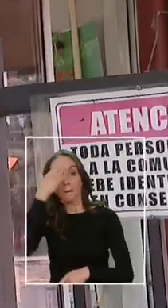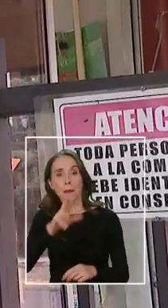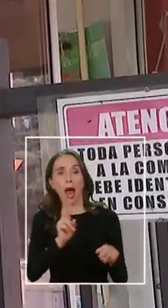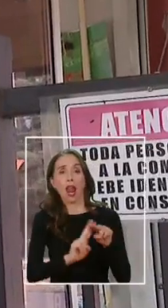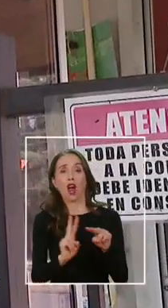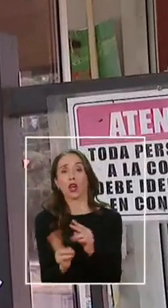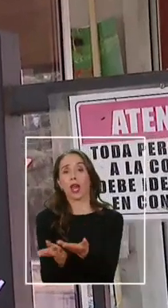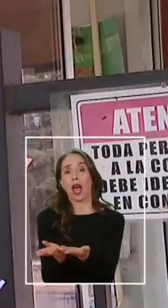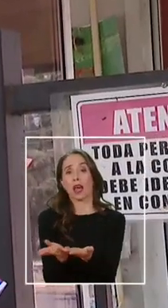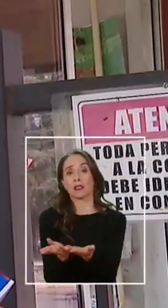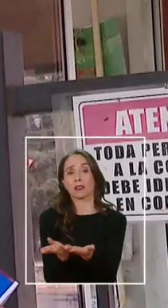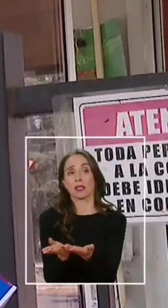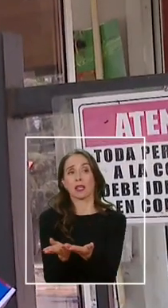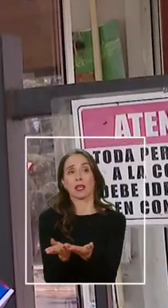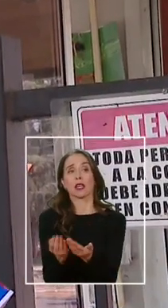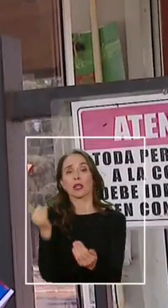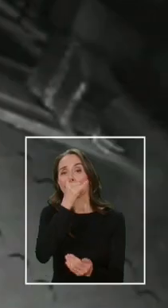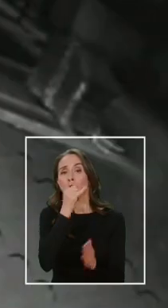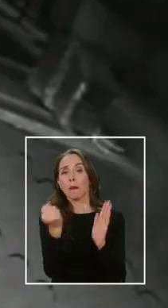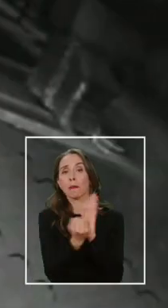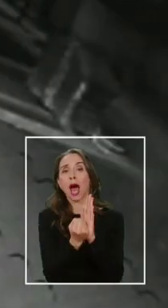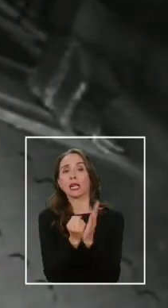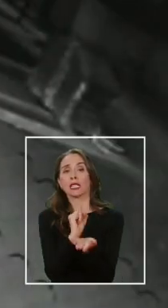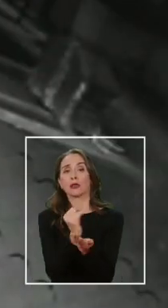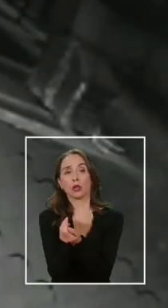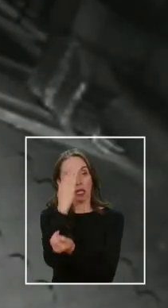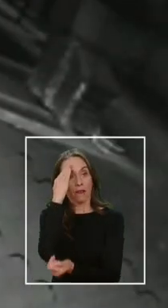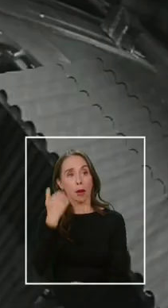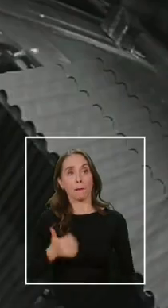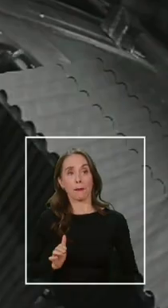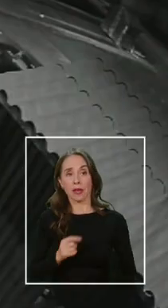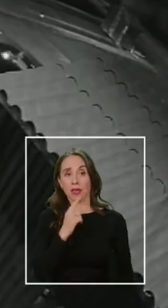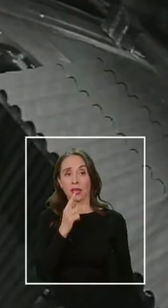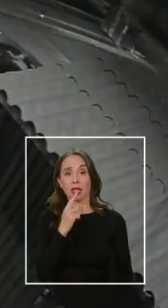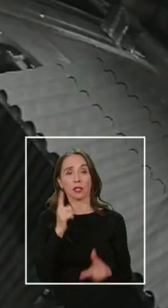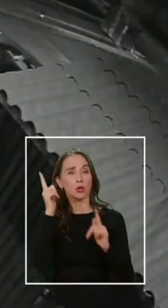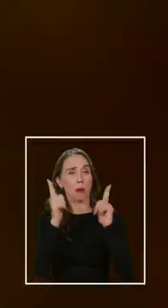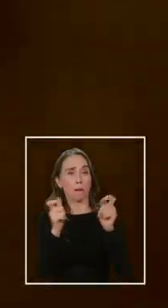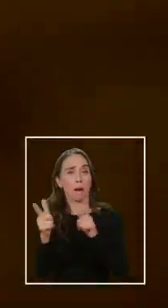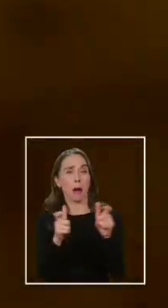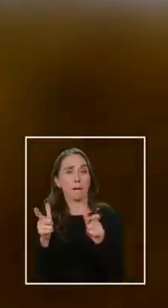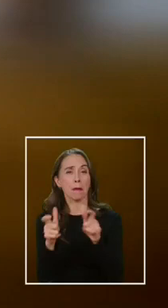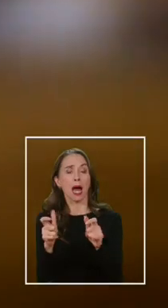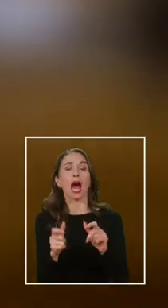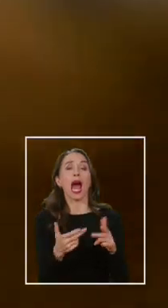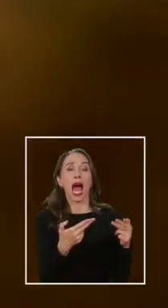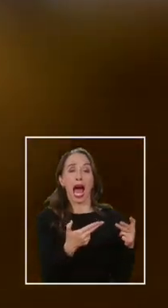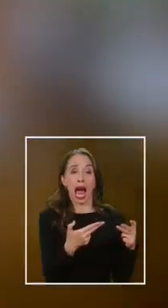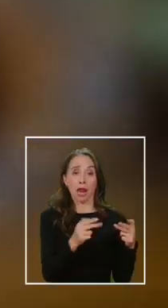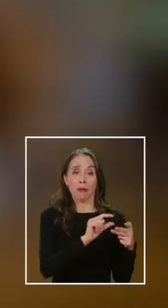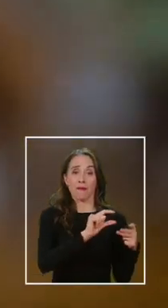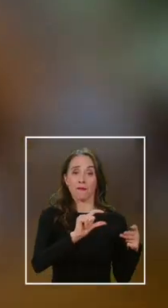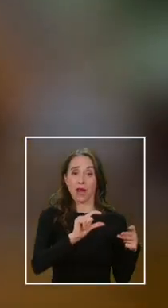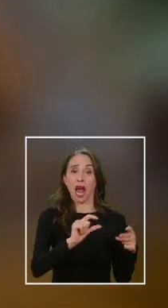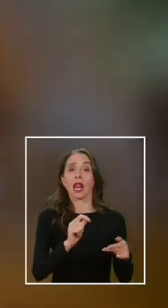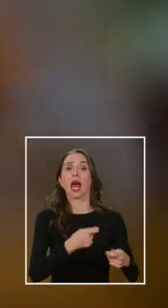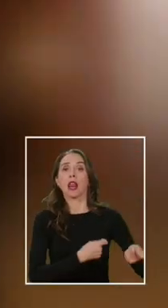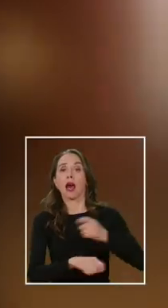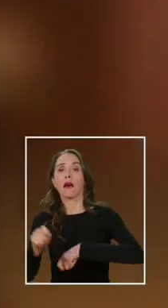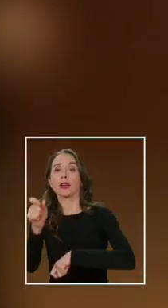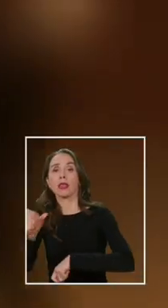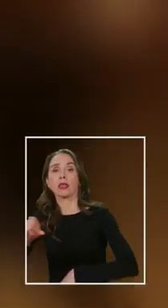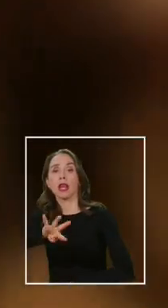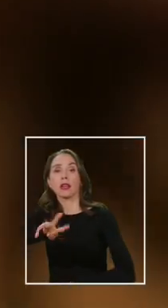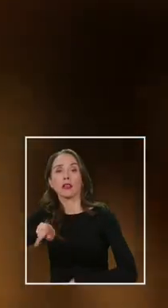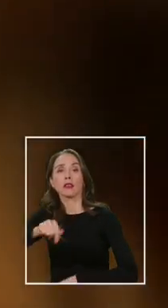prácticas enlodan nuevamente la institución. Para la PDI, las armas y municiones iban a llegar a manos de delincuentes y